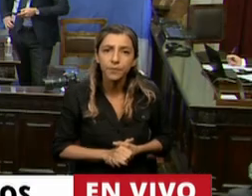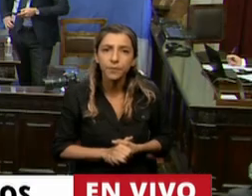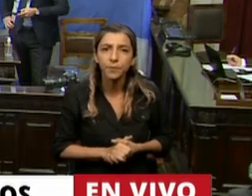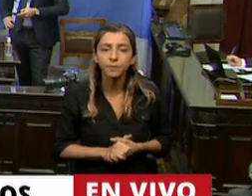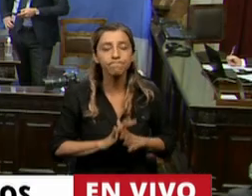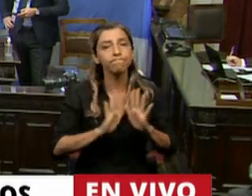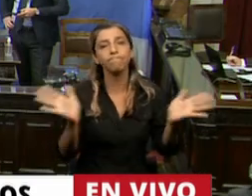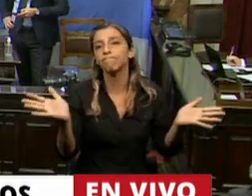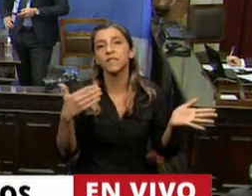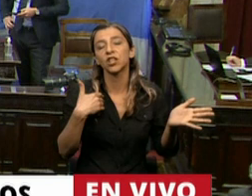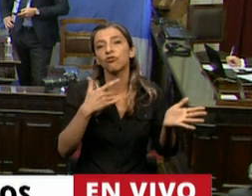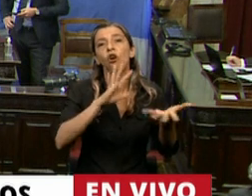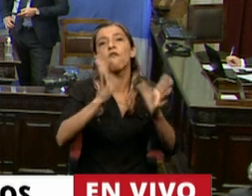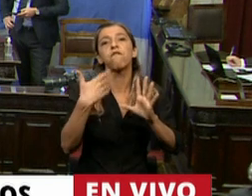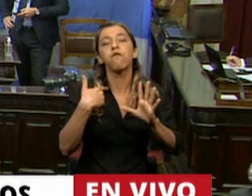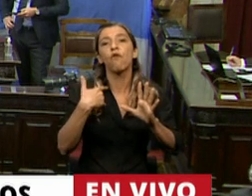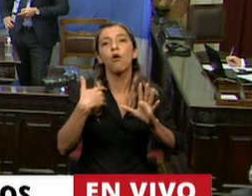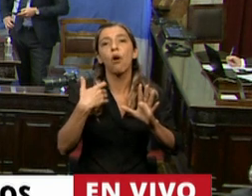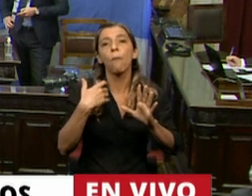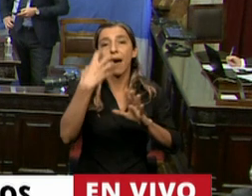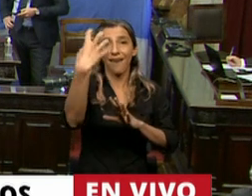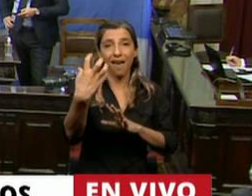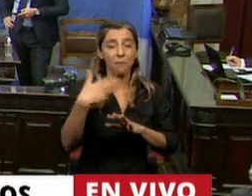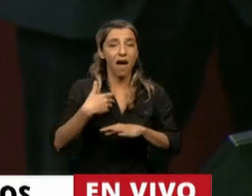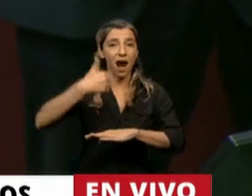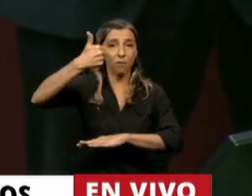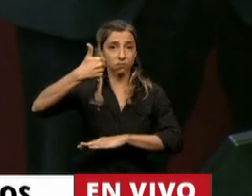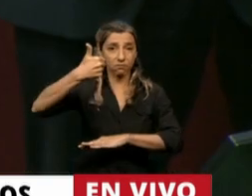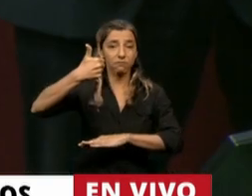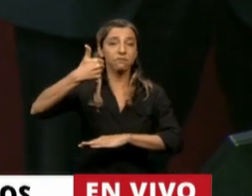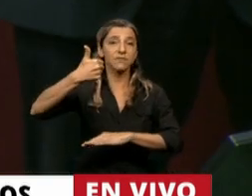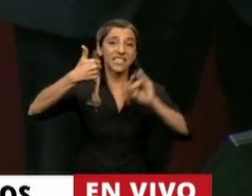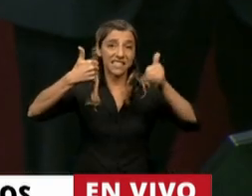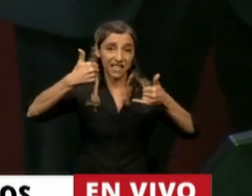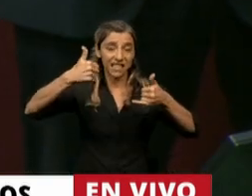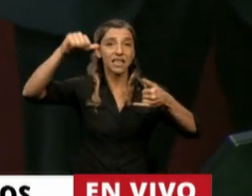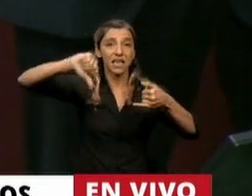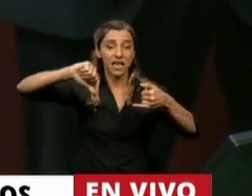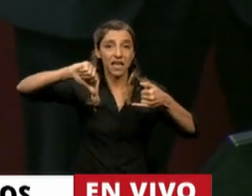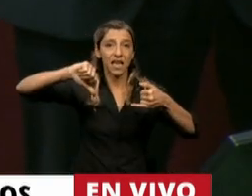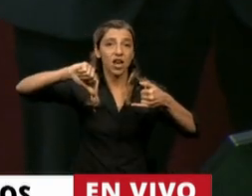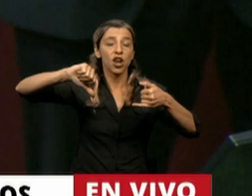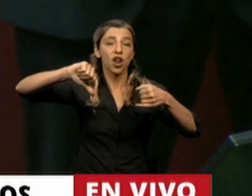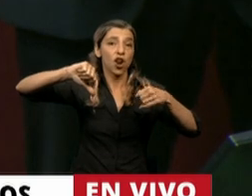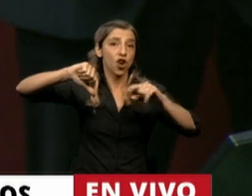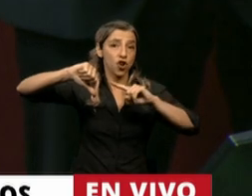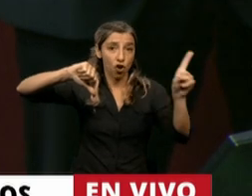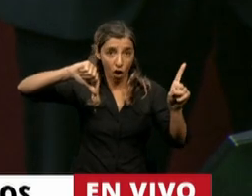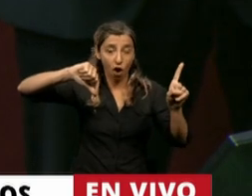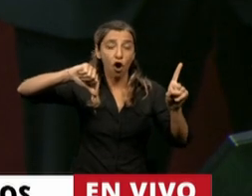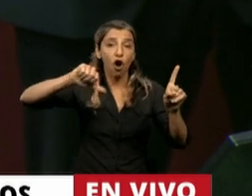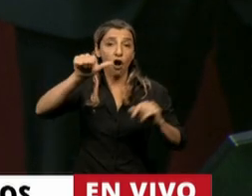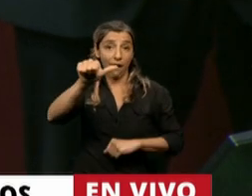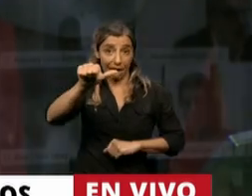y si no que me indique con el dedo pulgar para arriba si es afirmativo para abajo si es negativo y en el medio si